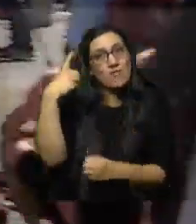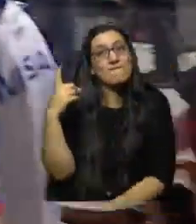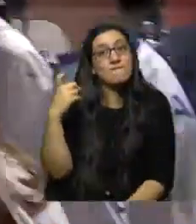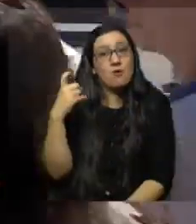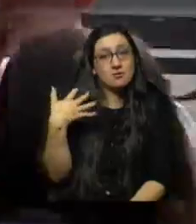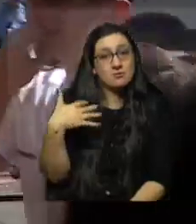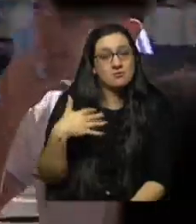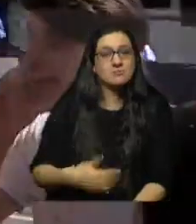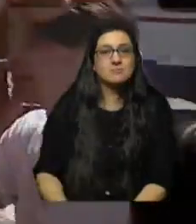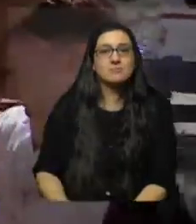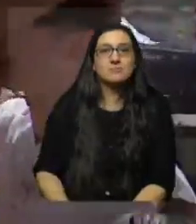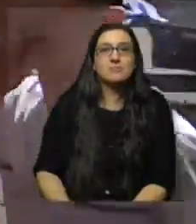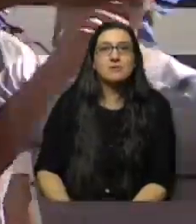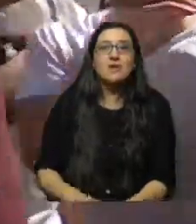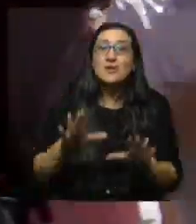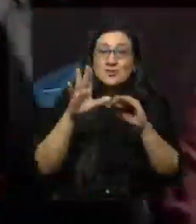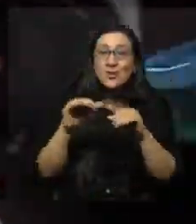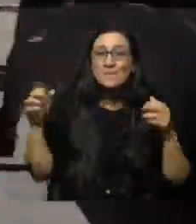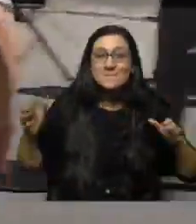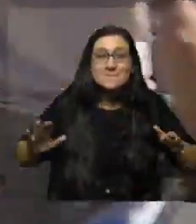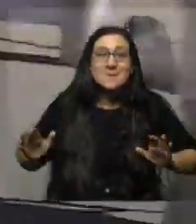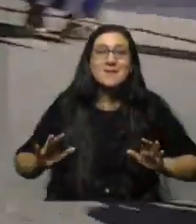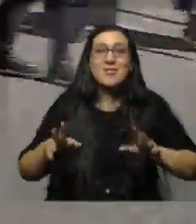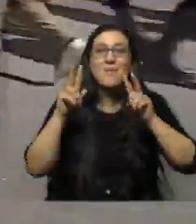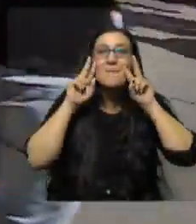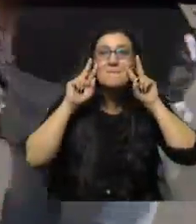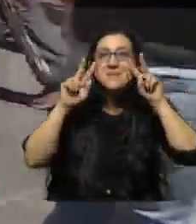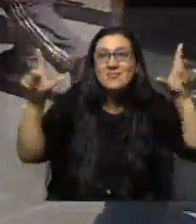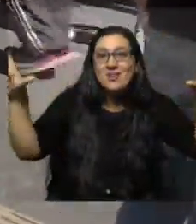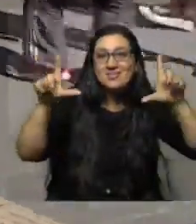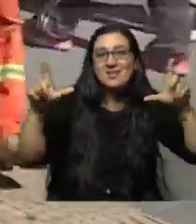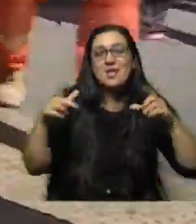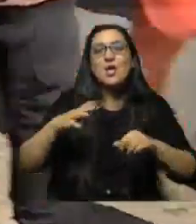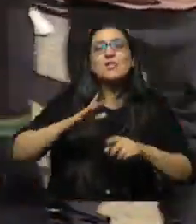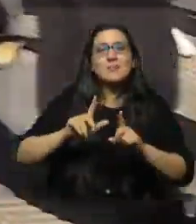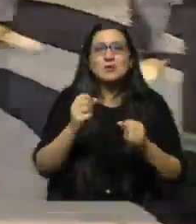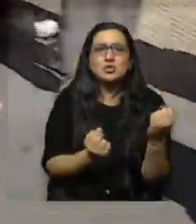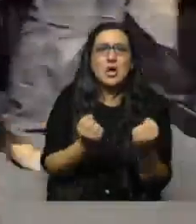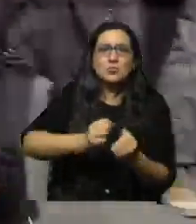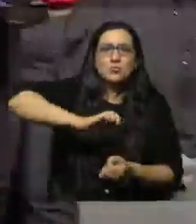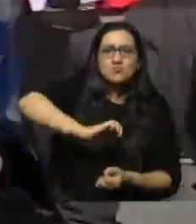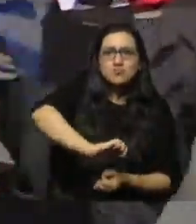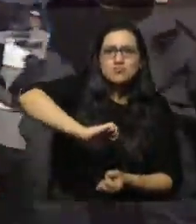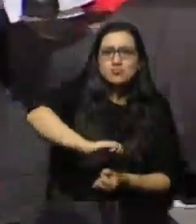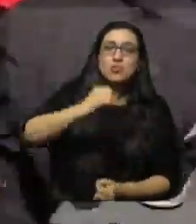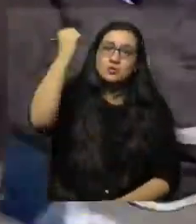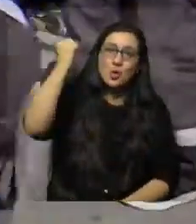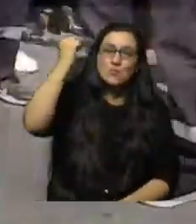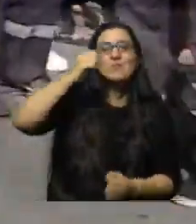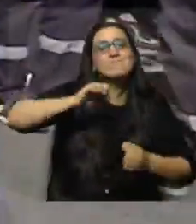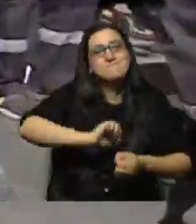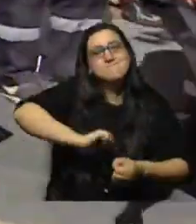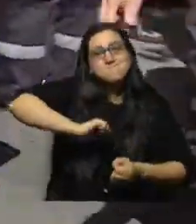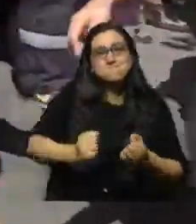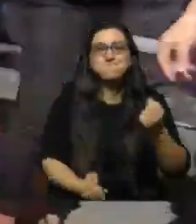Intendencia de Montevideo. Y están todos expectantes de lo que pasa, mucho bocinazo también. De los ómnibus, de los autos que pasan